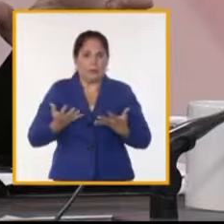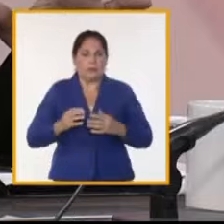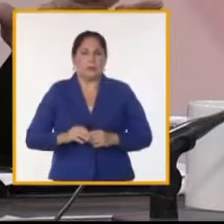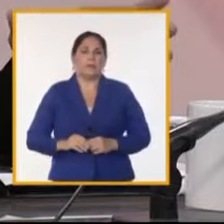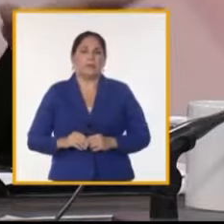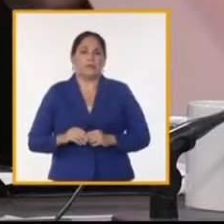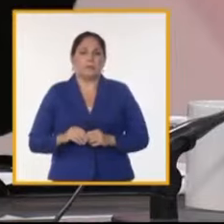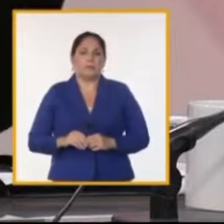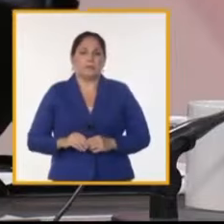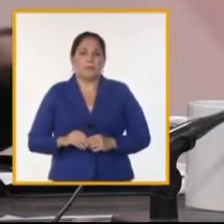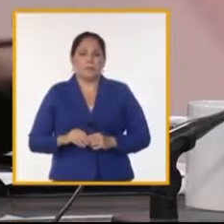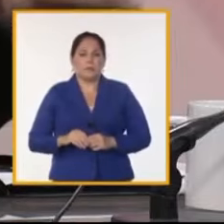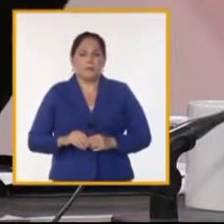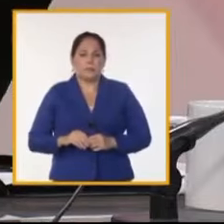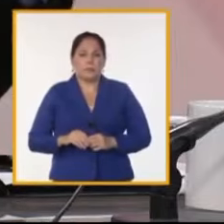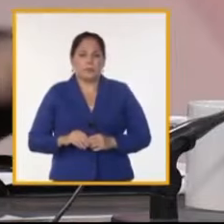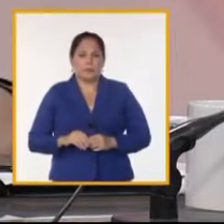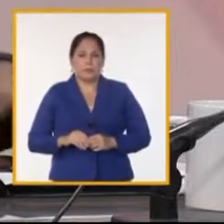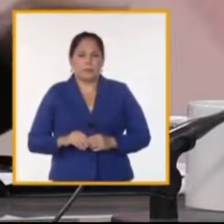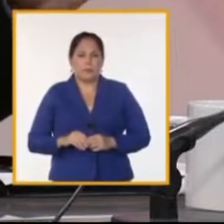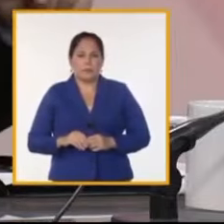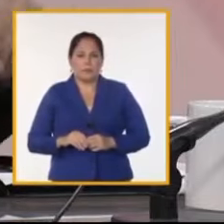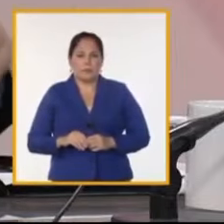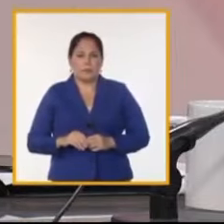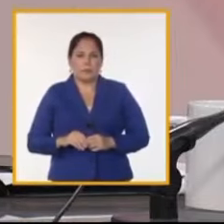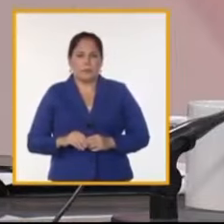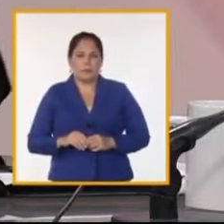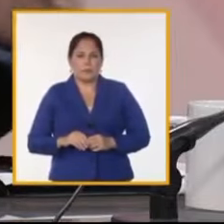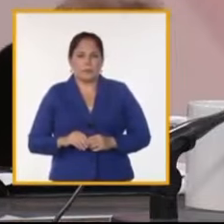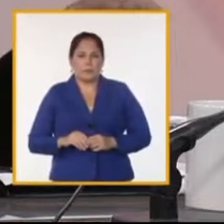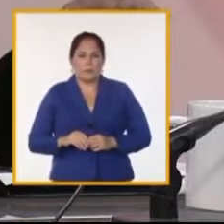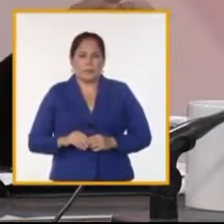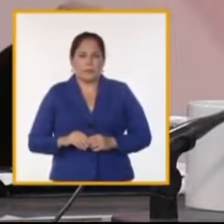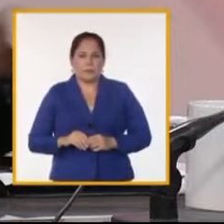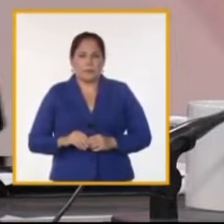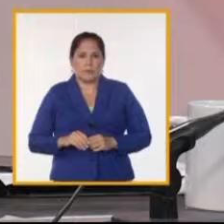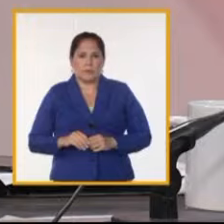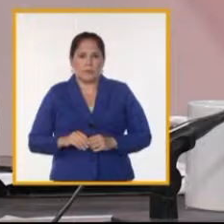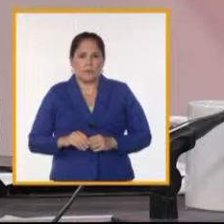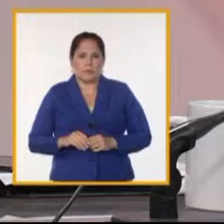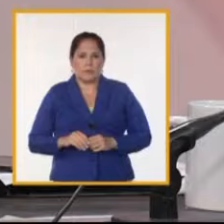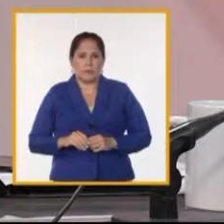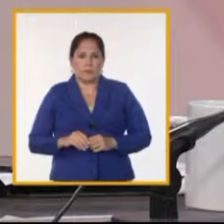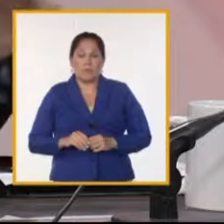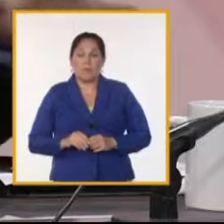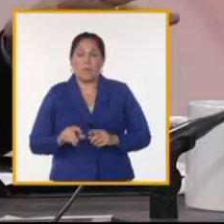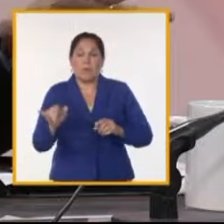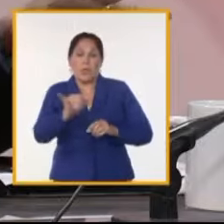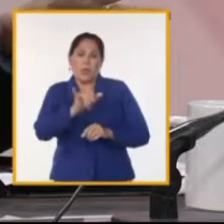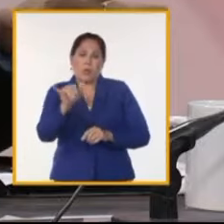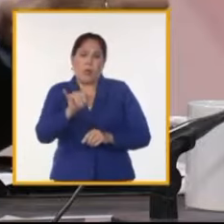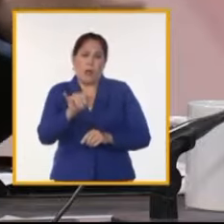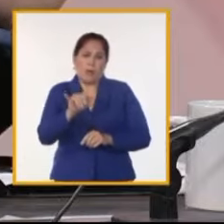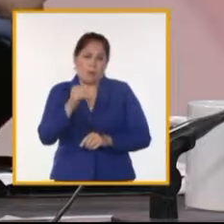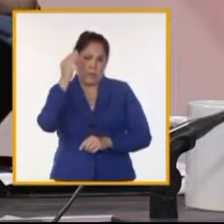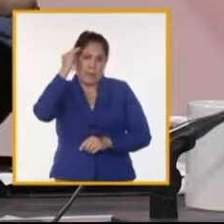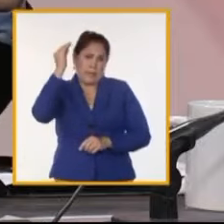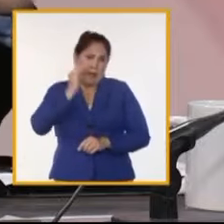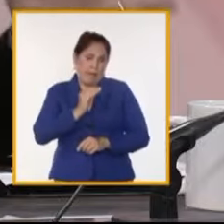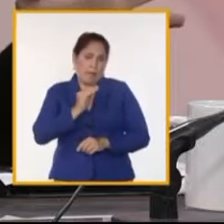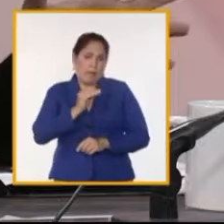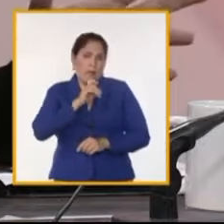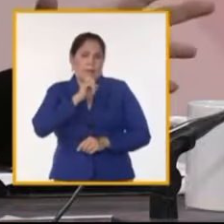que en alguna manera trata de equiparar a unao y otra parte de esta historia que no es igual pero de todas formas sí sobre todo ha creado muchas